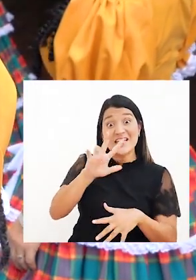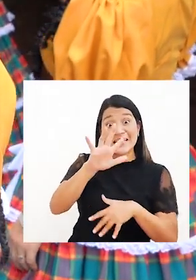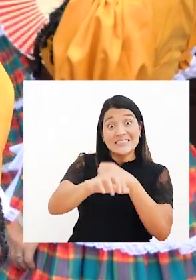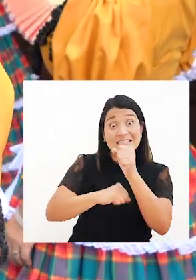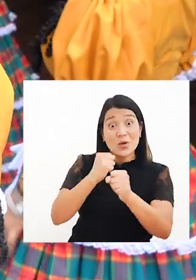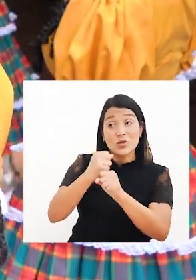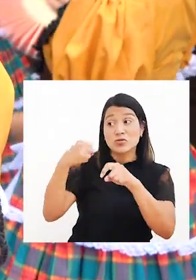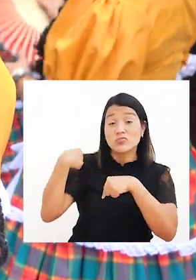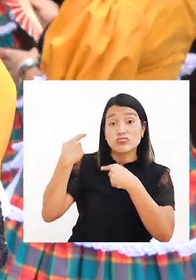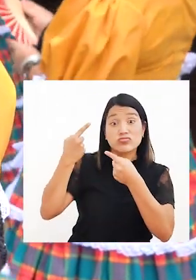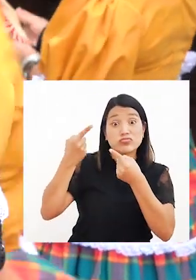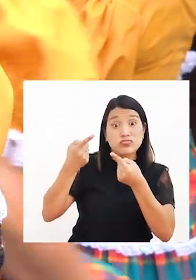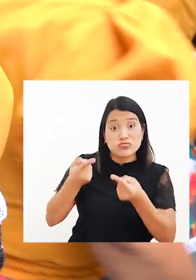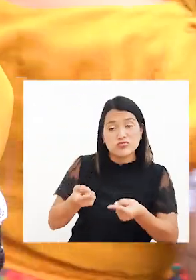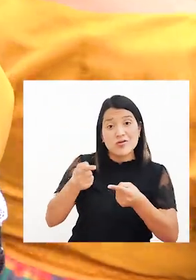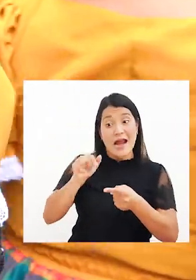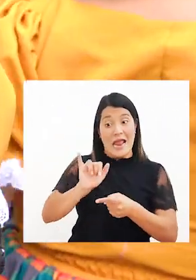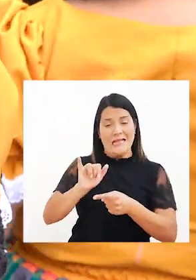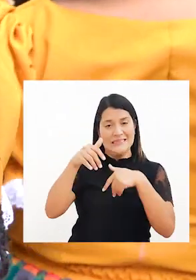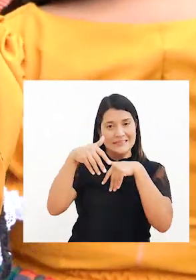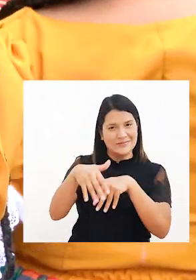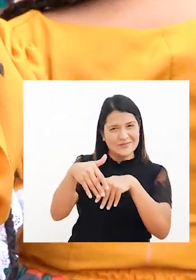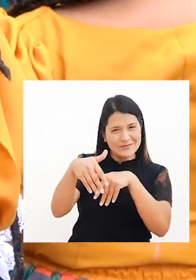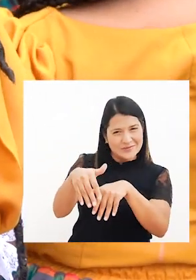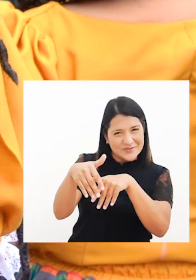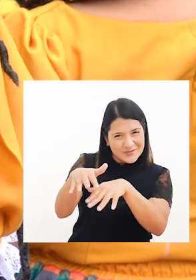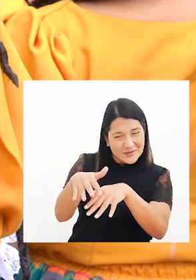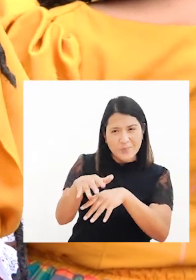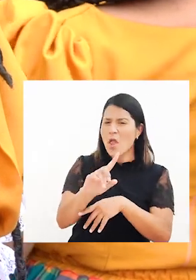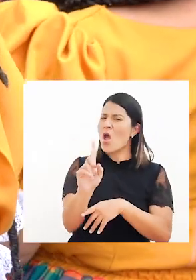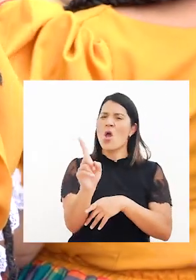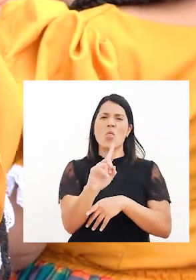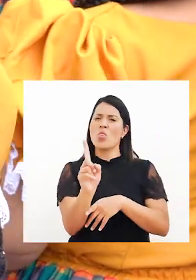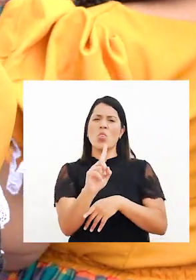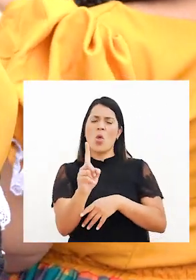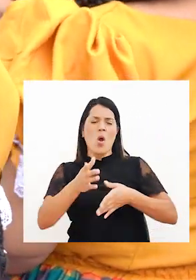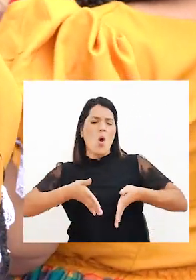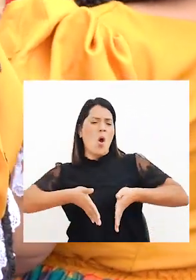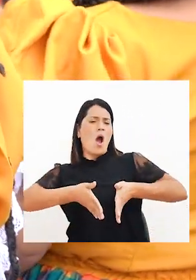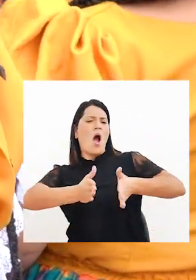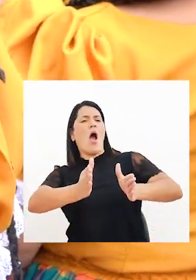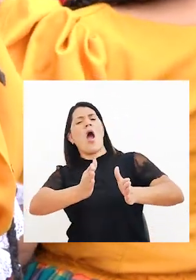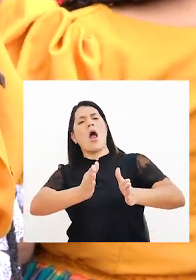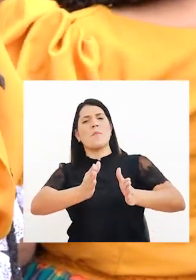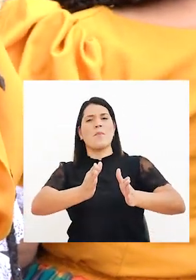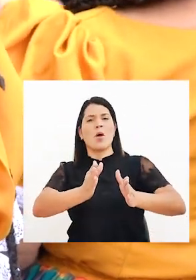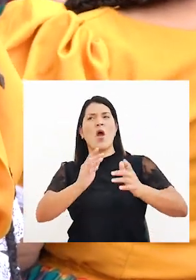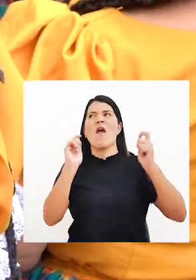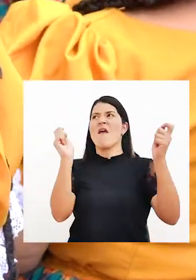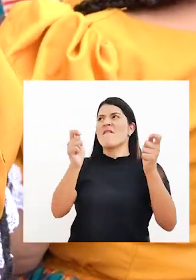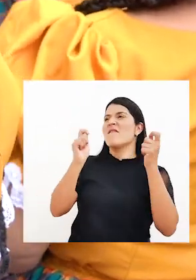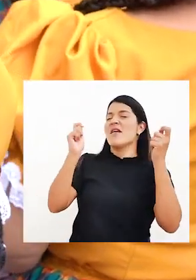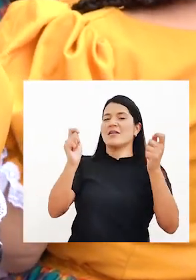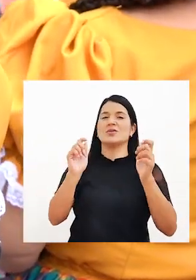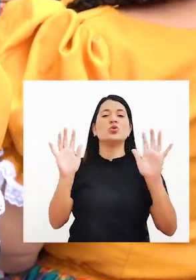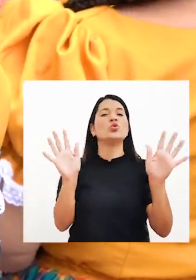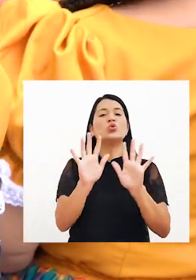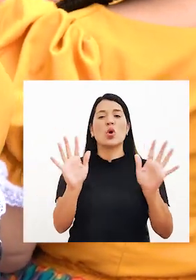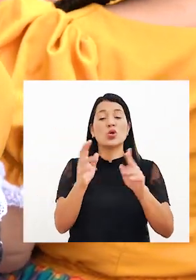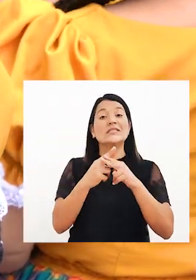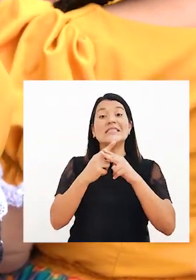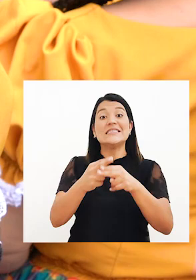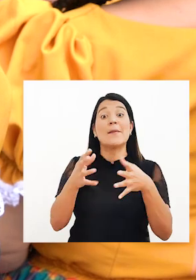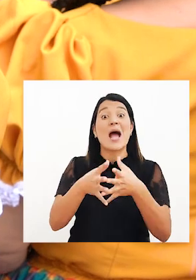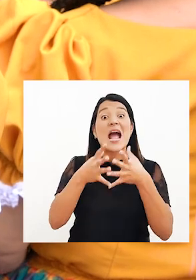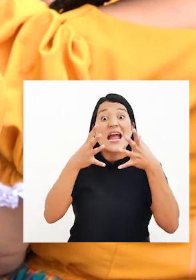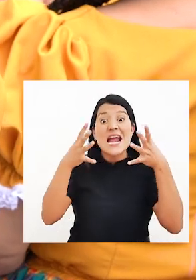años de llevar a cabo este desfile. No es un pasacalles, no es un carnaval. Se le llama